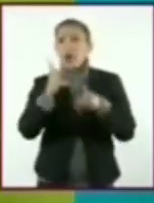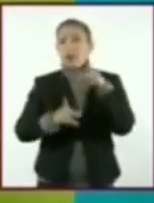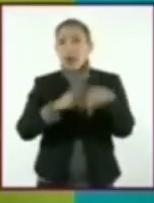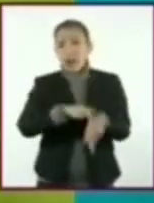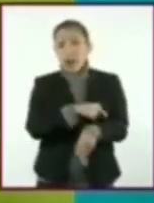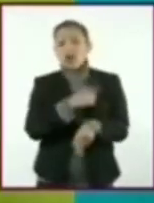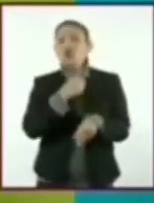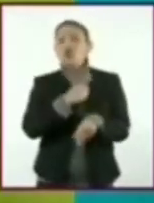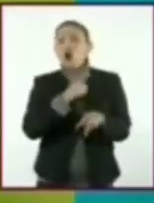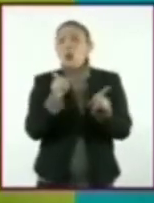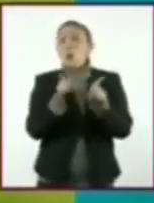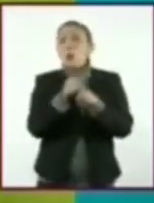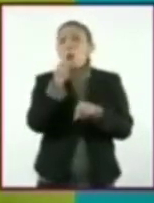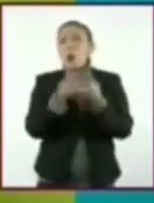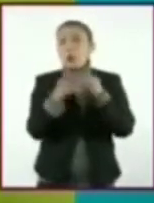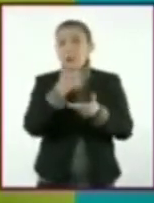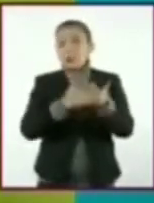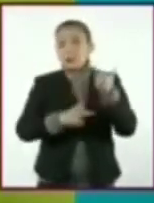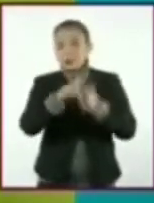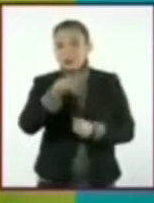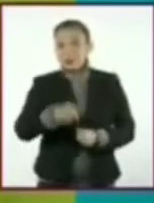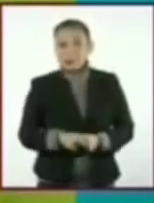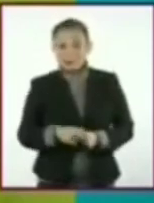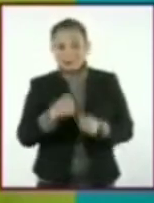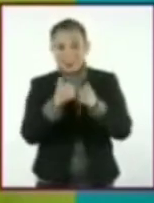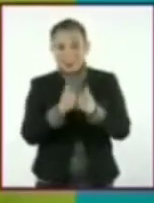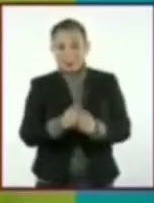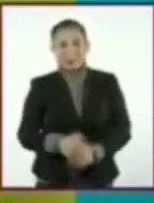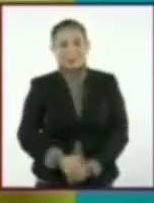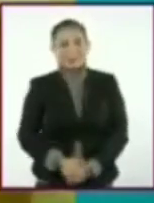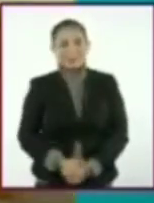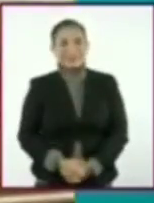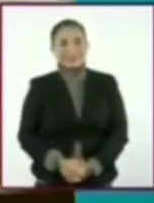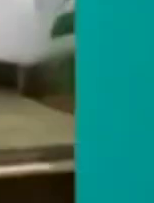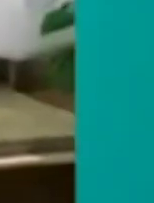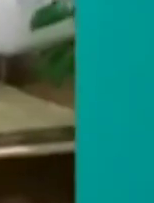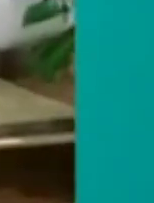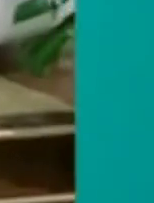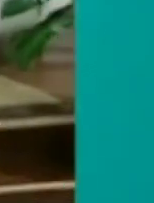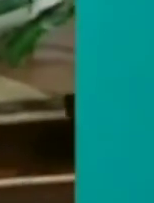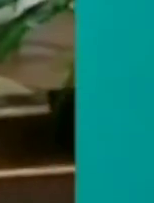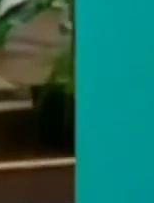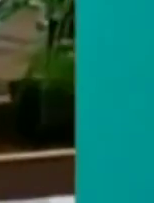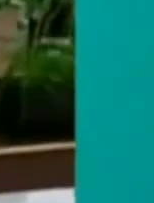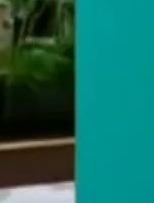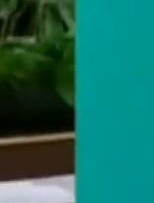platicar. Solamente vamos a un breve corte y regresamos contigo. Perfecto. No se vayan.